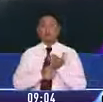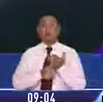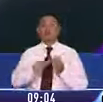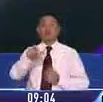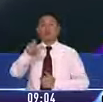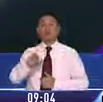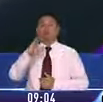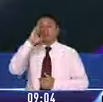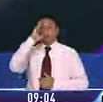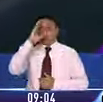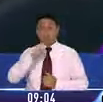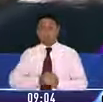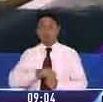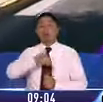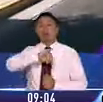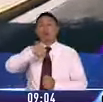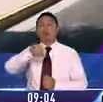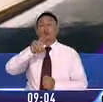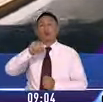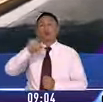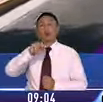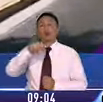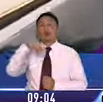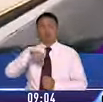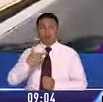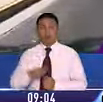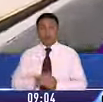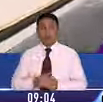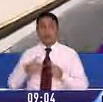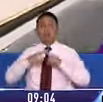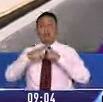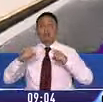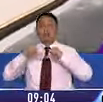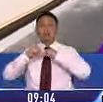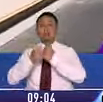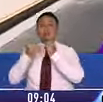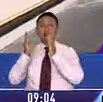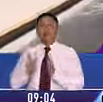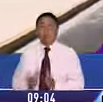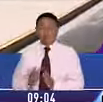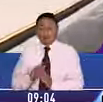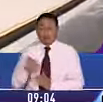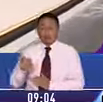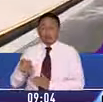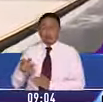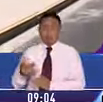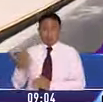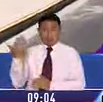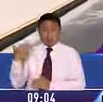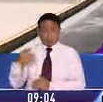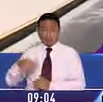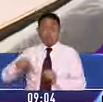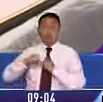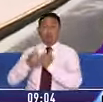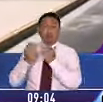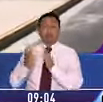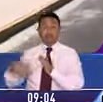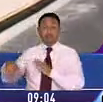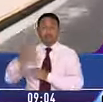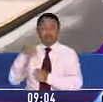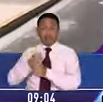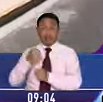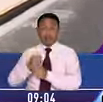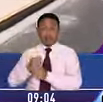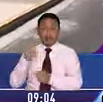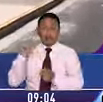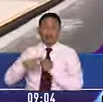Zapata ha recalcado que ya se los puede catalogar como ex asambleístas a los legisladores, quienes ejercieron sus